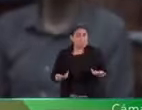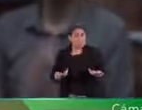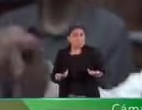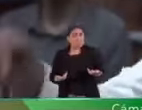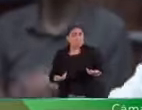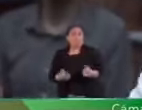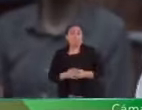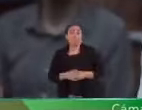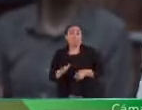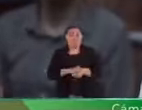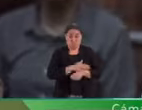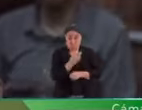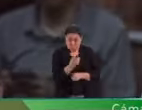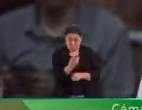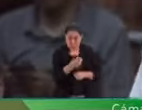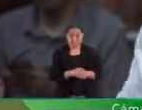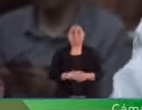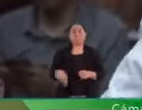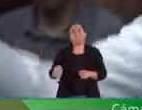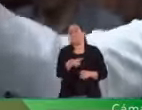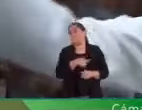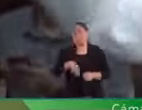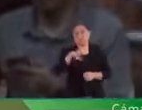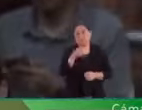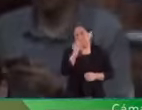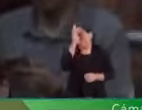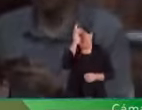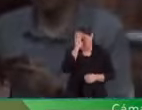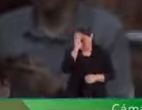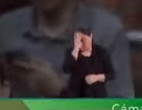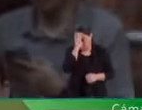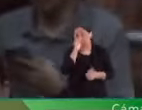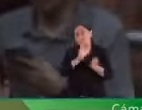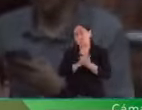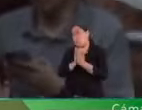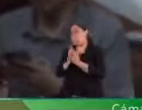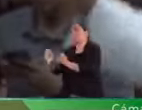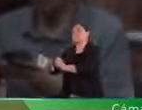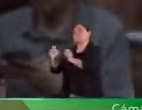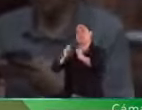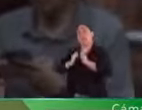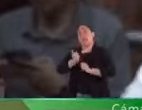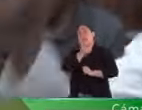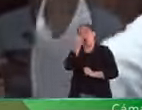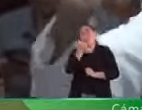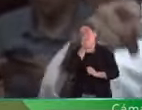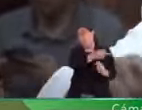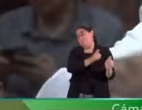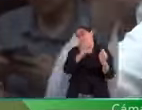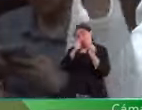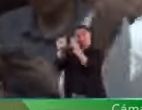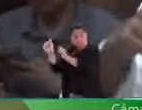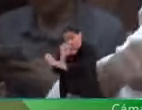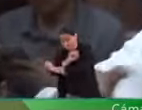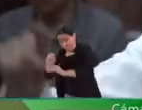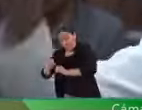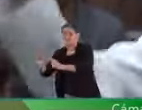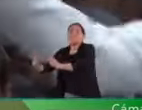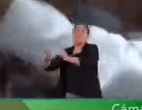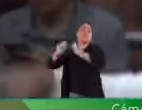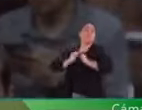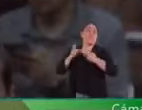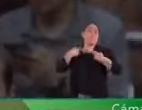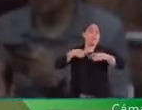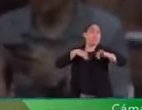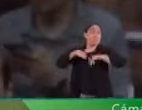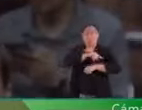gabinete. Por eso estamos Concluya, aquí, diputada. Para ser la voz de los estudiantes que no escucharon, para ser la voz de los